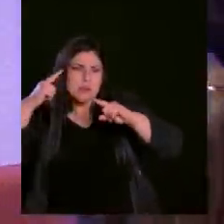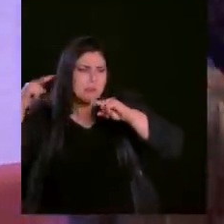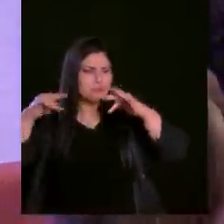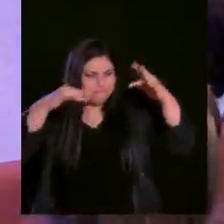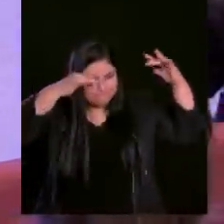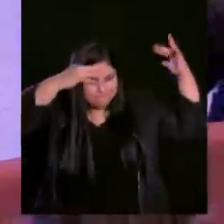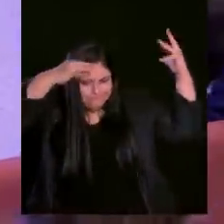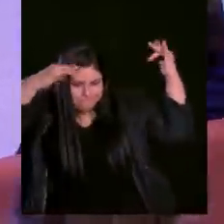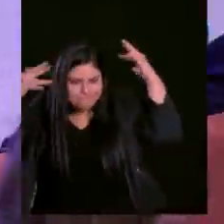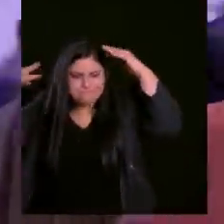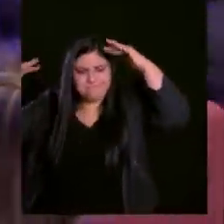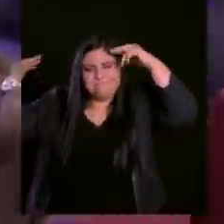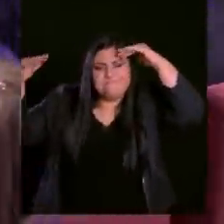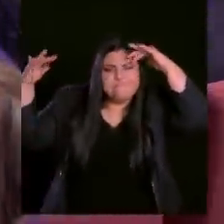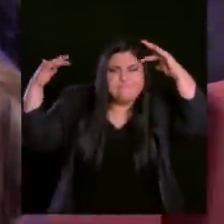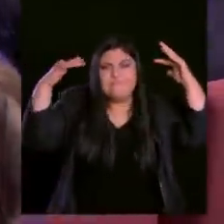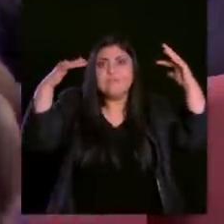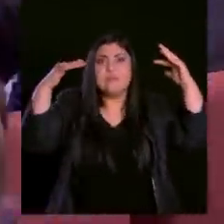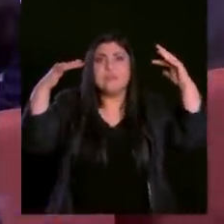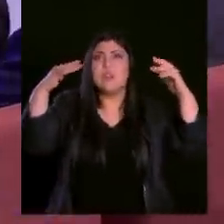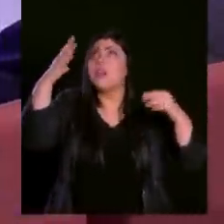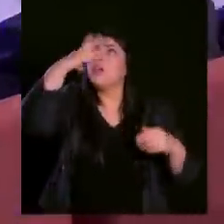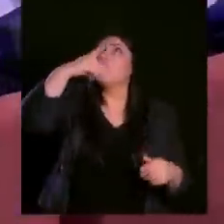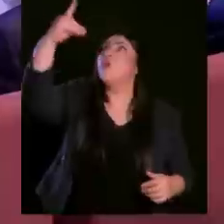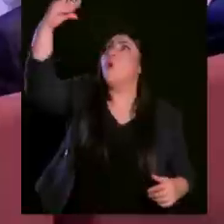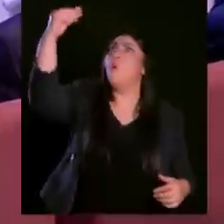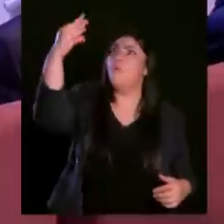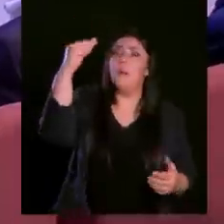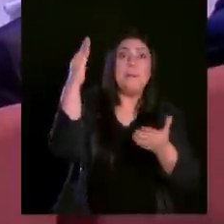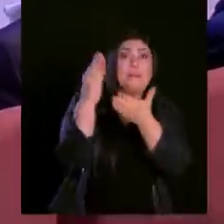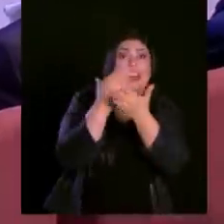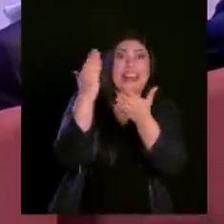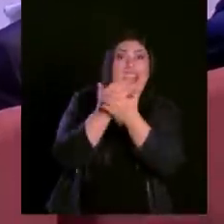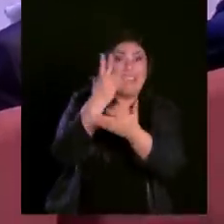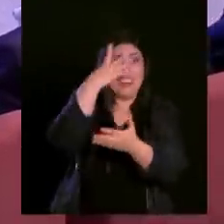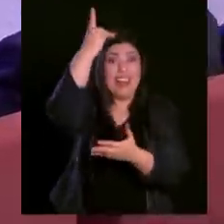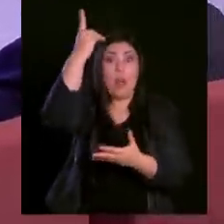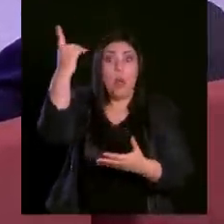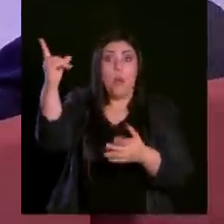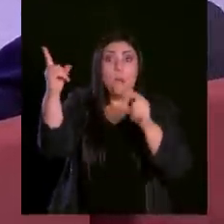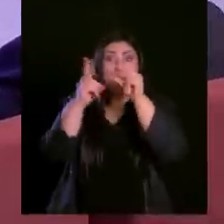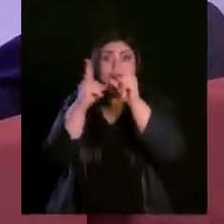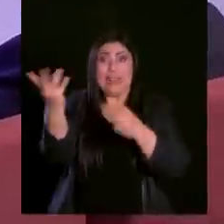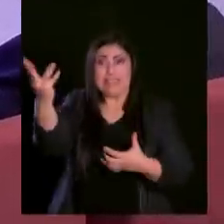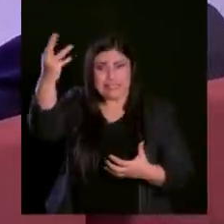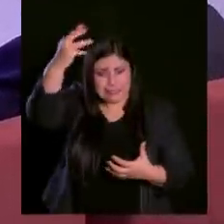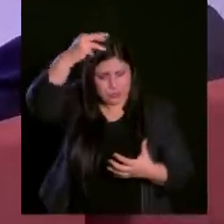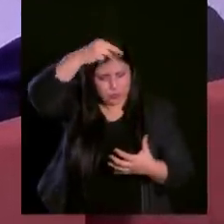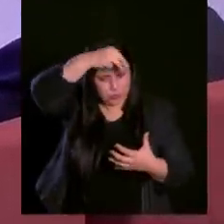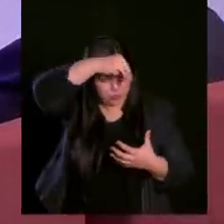pastor Raúl reciba una palabra viene el y le tiene que robar esa palabra Porque si él no no logra guardar la palabra en su corazón